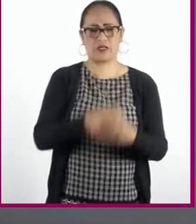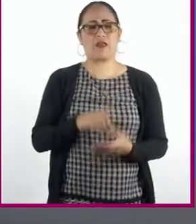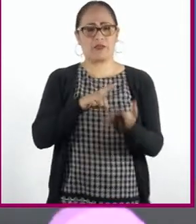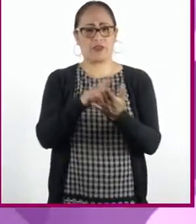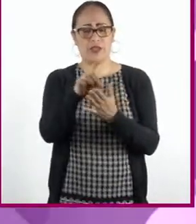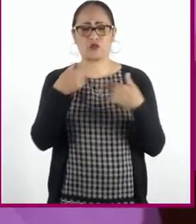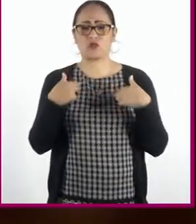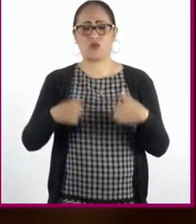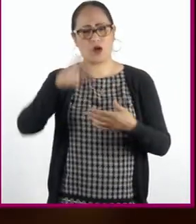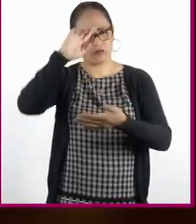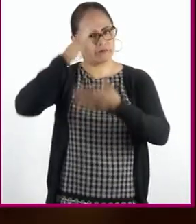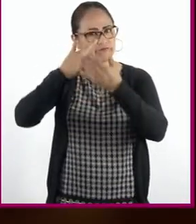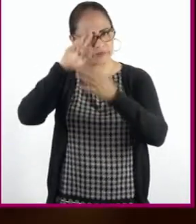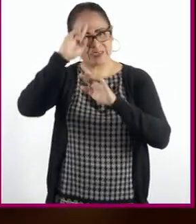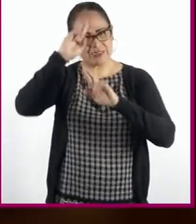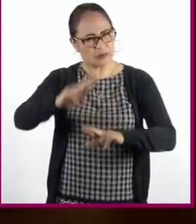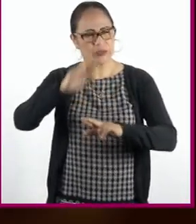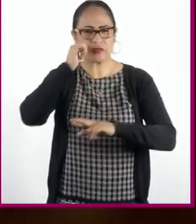derechos humanos.